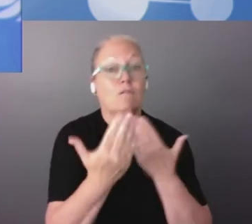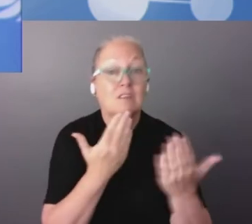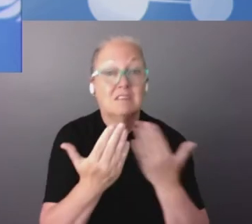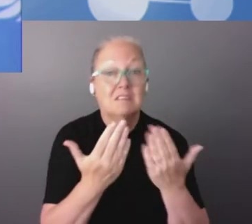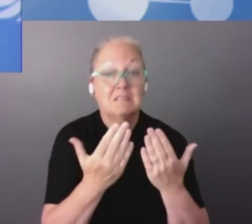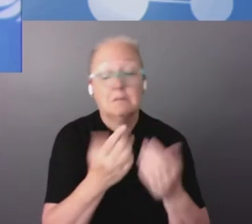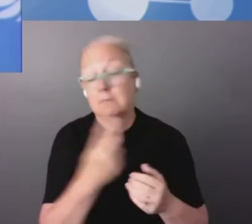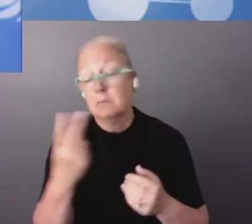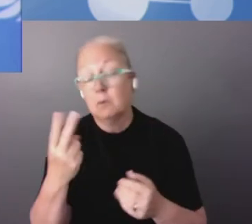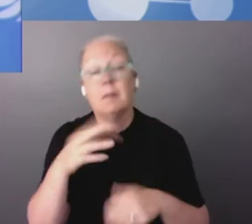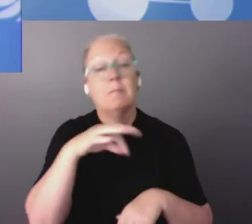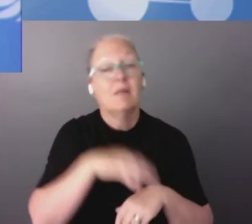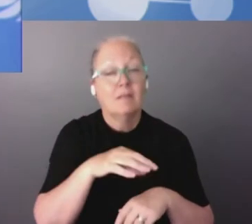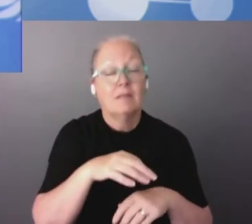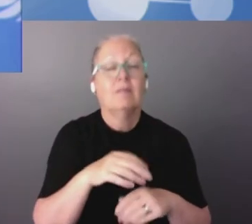realizados para